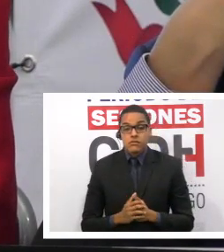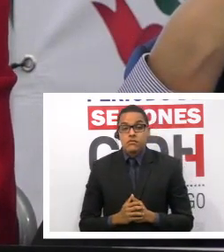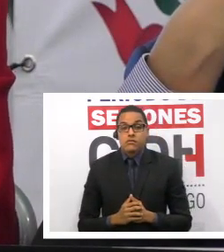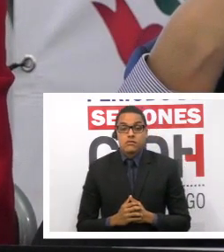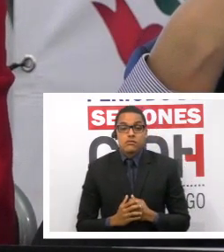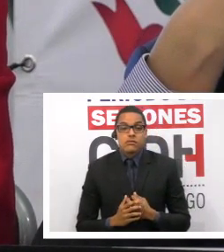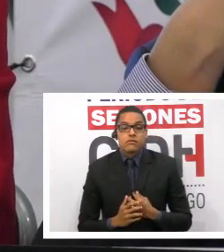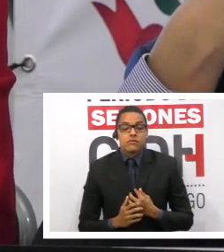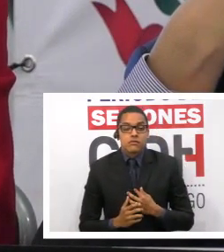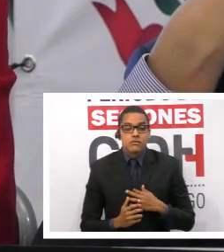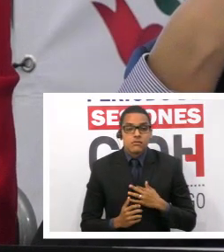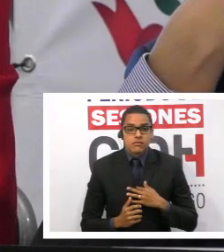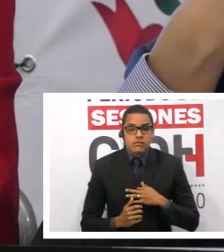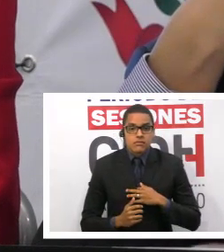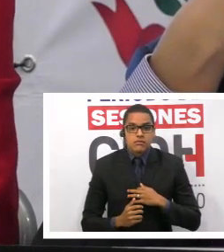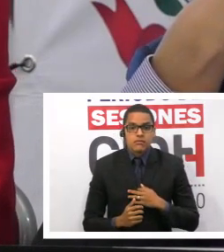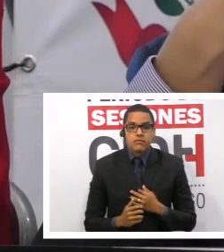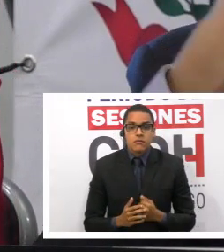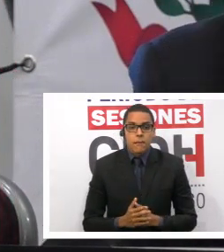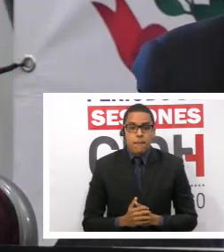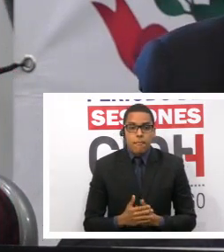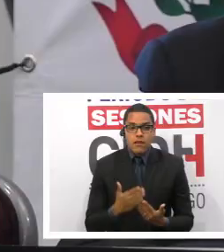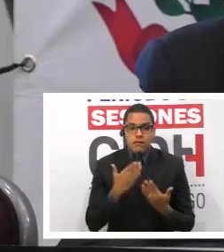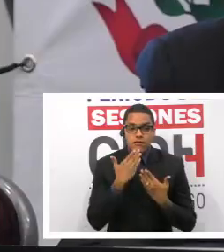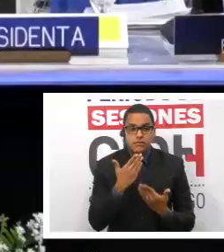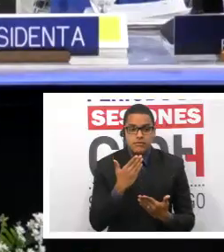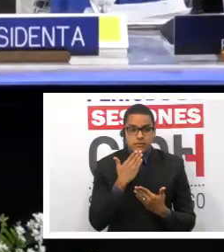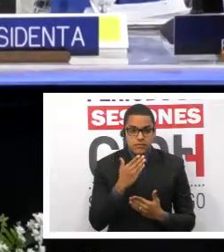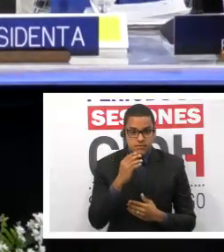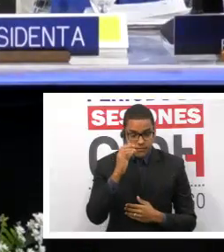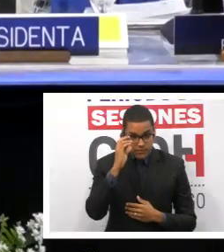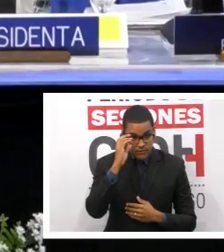puedan compartir gracias